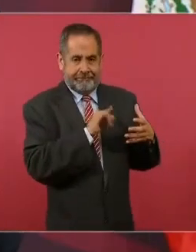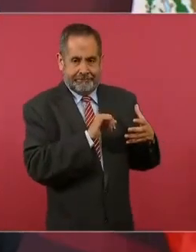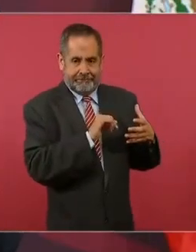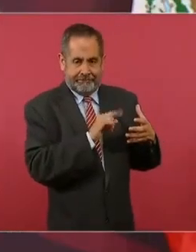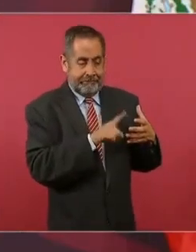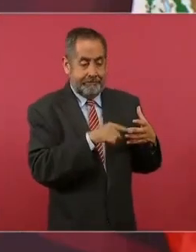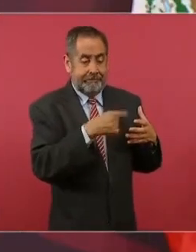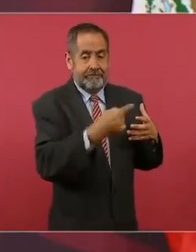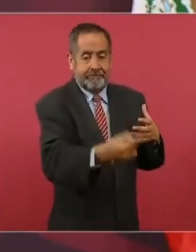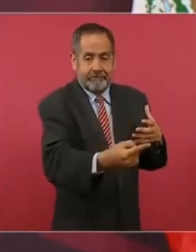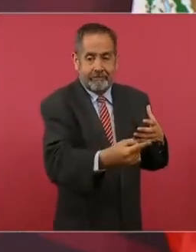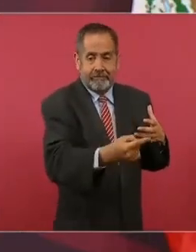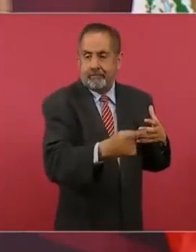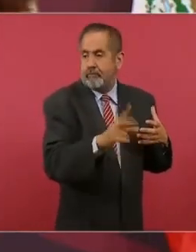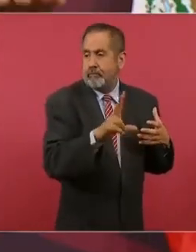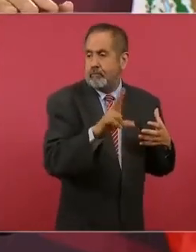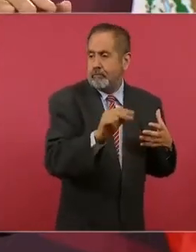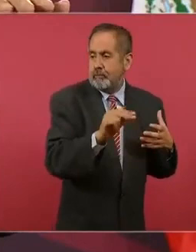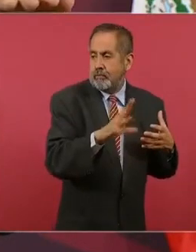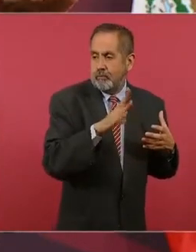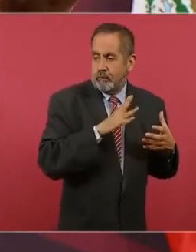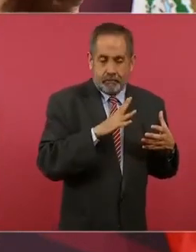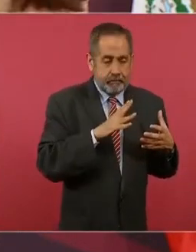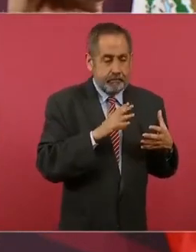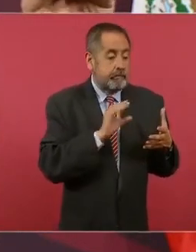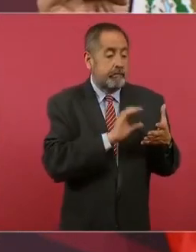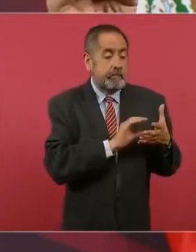Entonces, prorrateaban